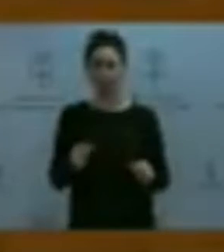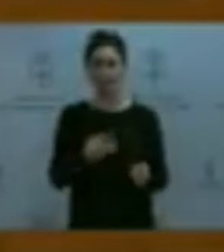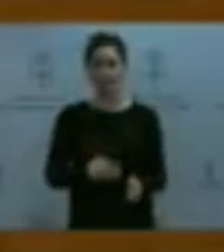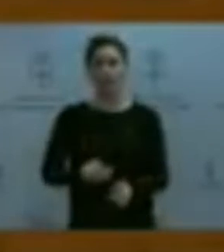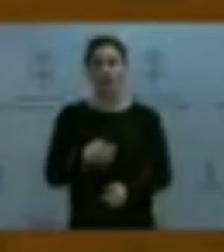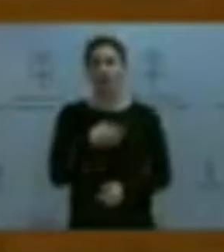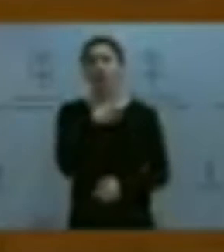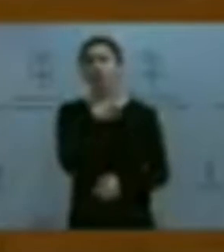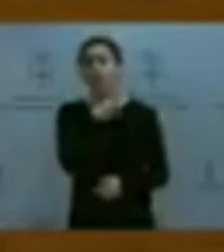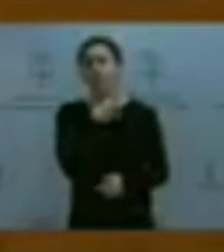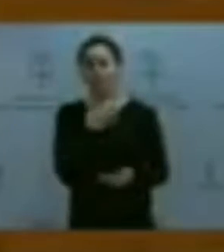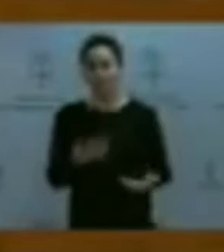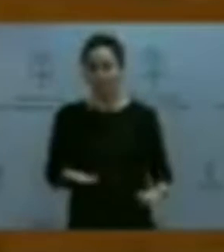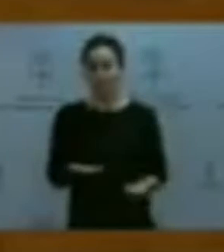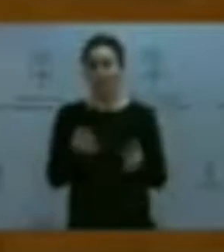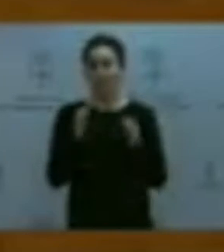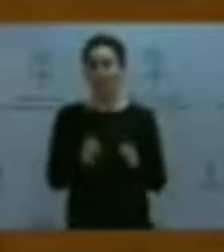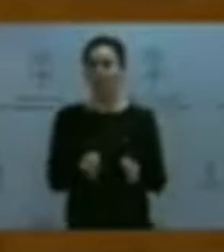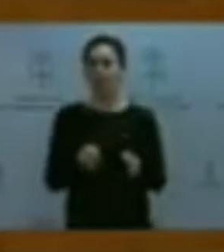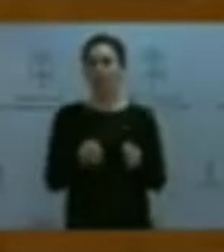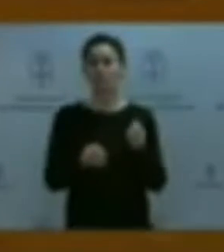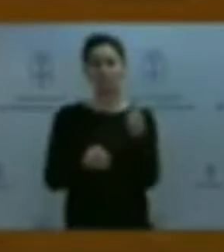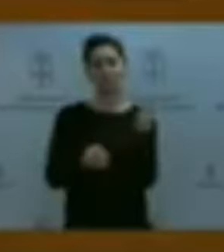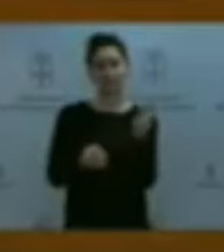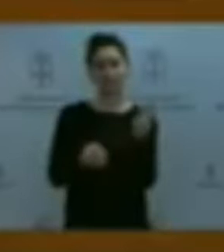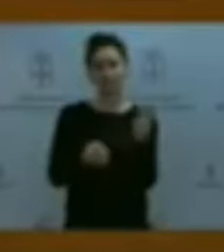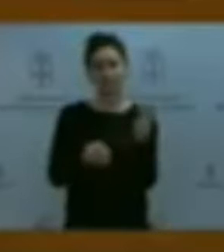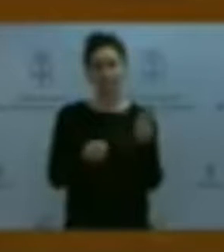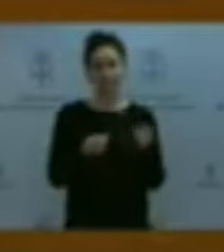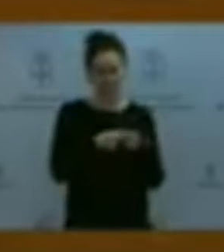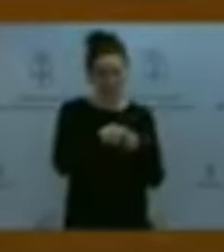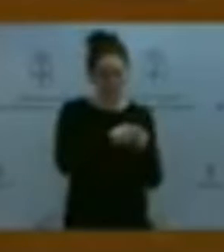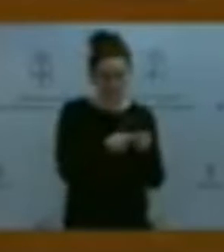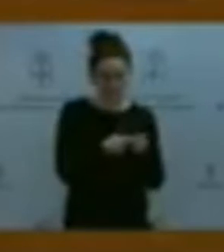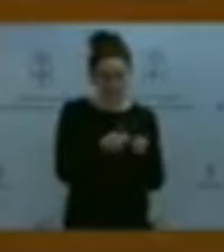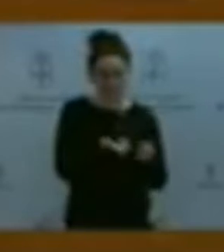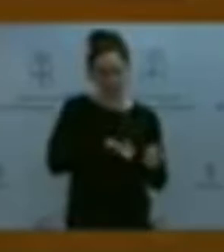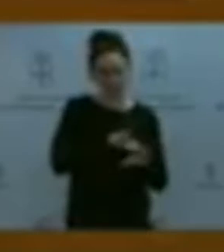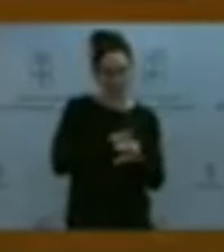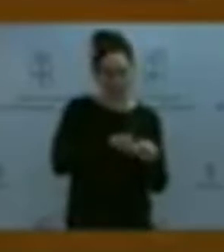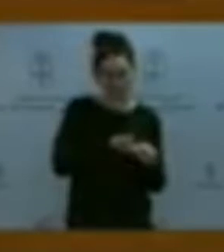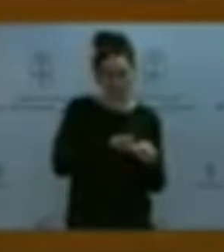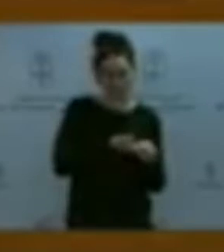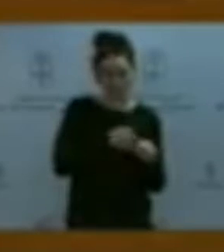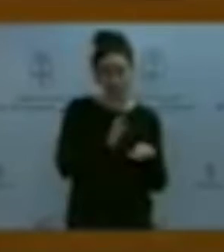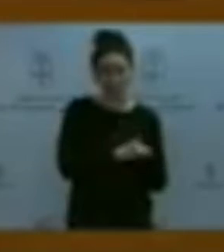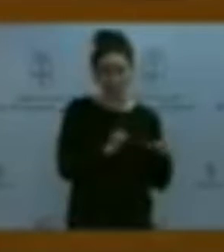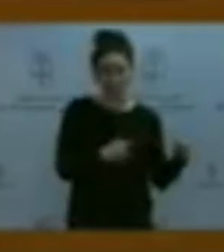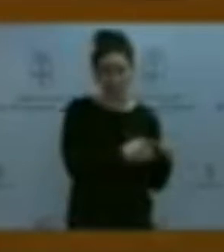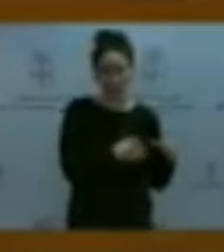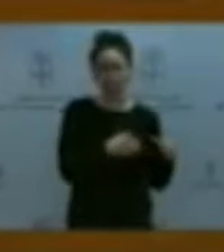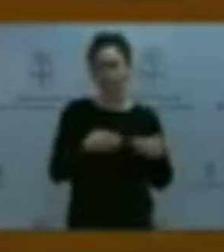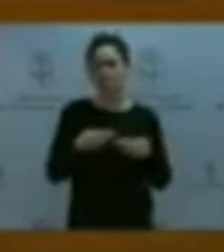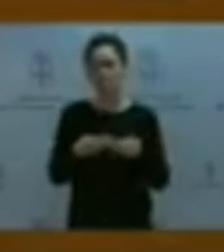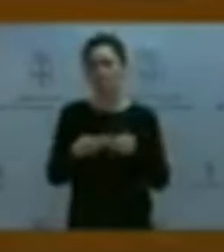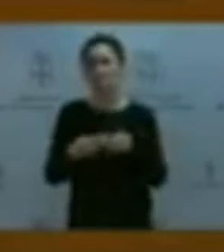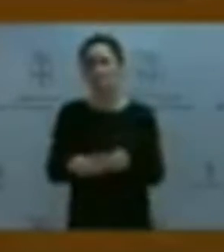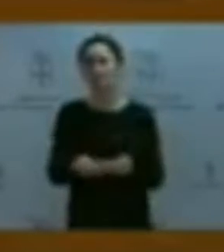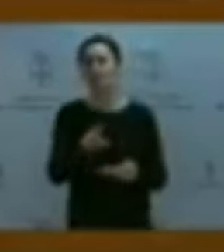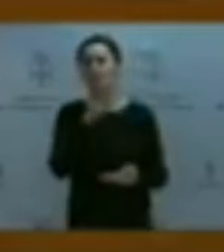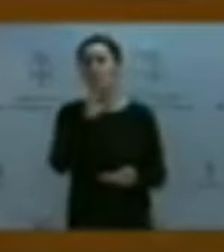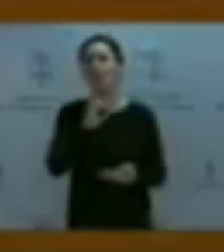de izquierdas que no llevan a ninguna parte, pero que demoran el futuro de este viejo complejo. Los asturianos no podemos